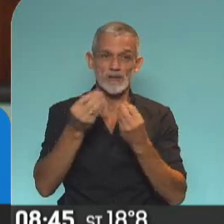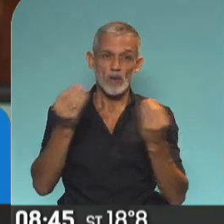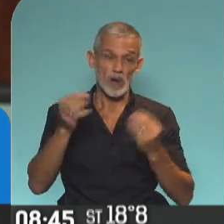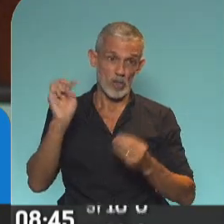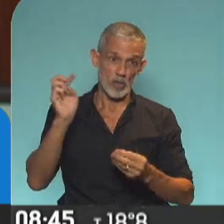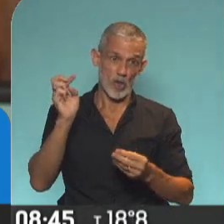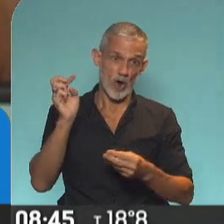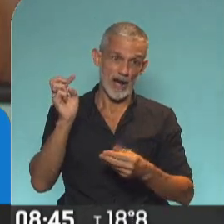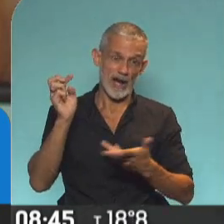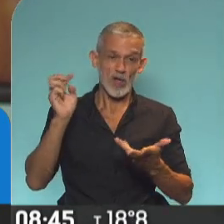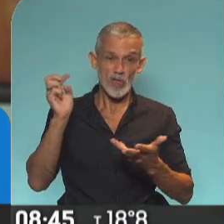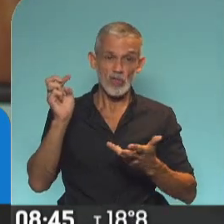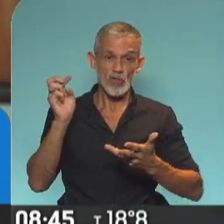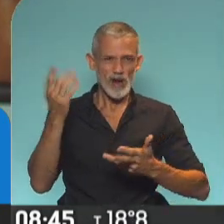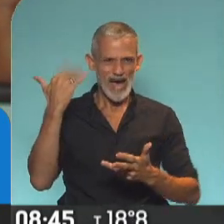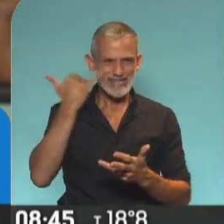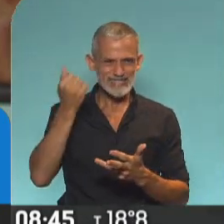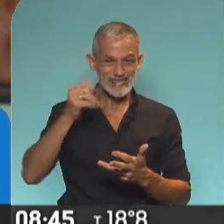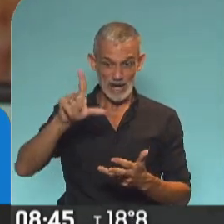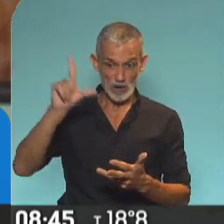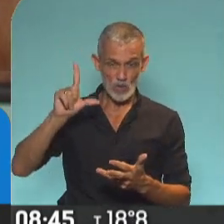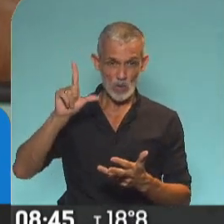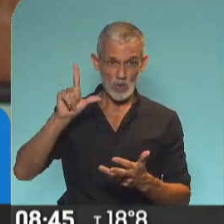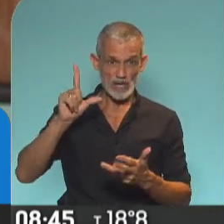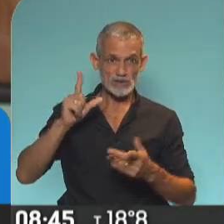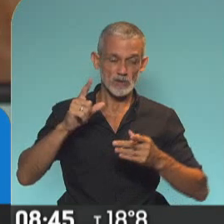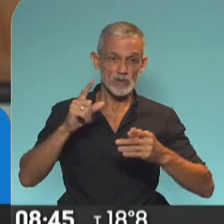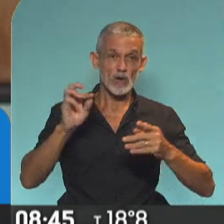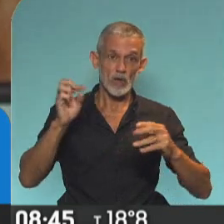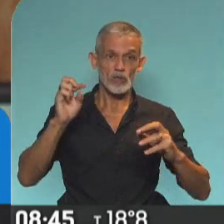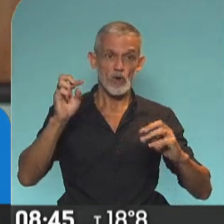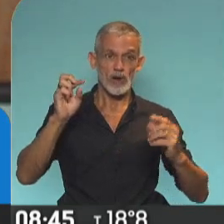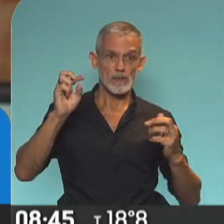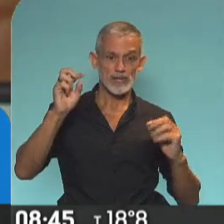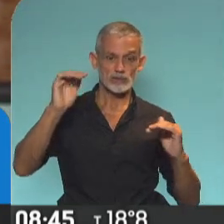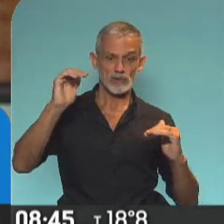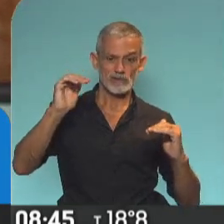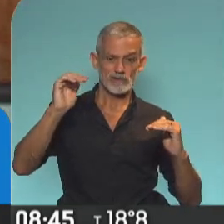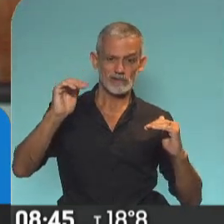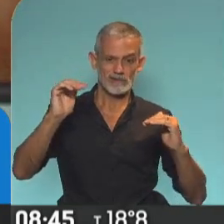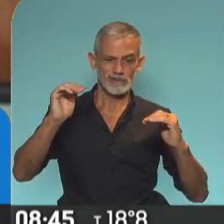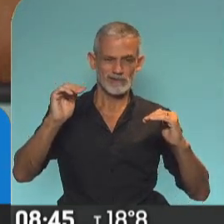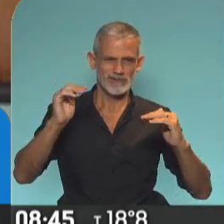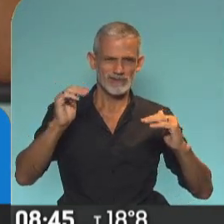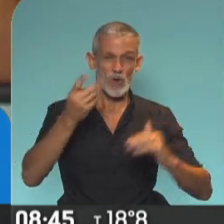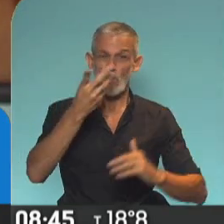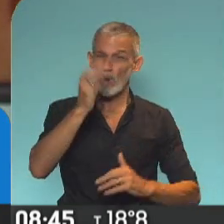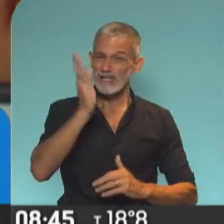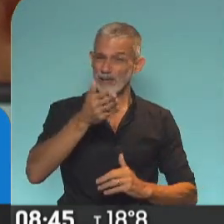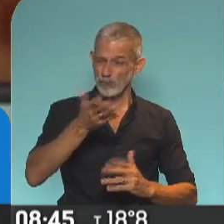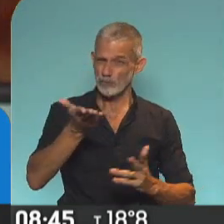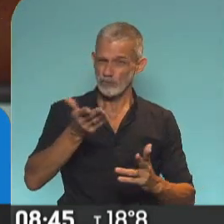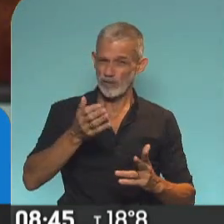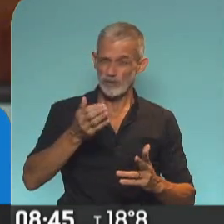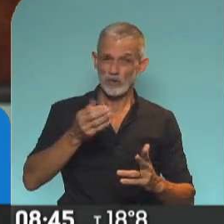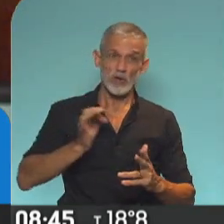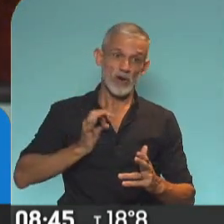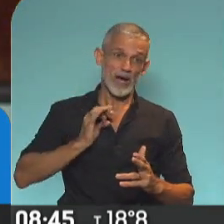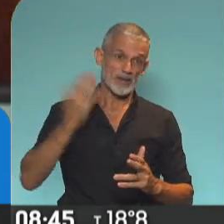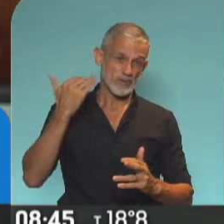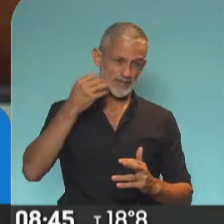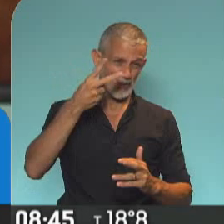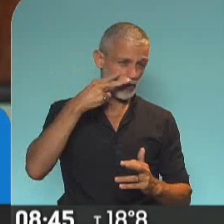higiene, productos que tienen que ver con también el hogar. Luego están los famosos insumos difundidos, que deberían empezar